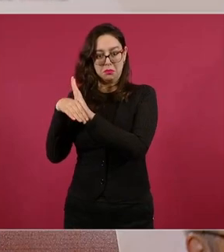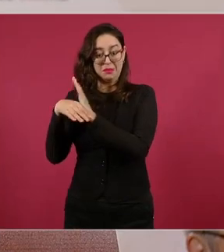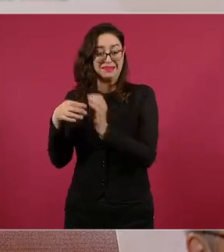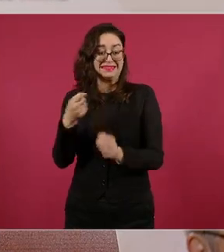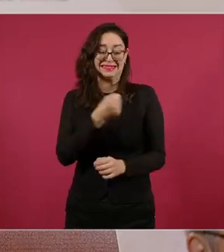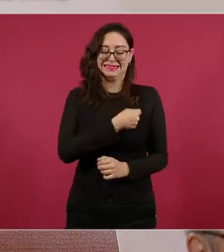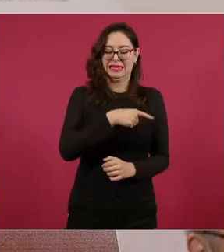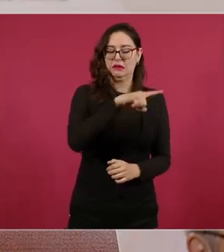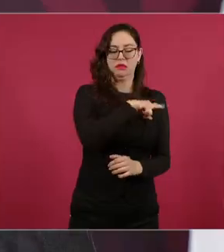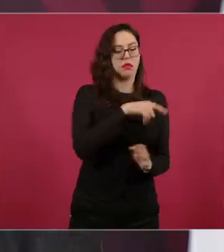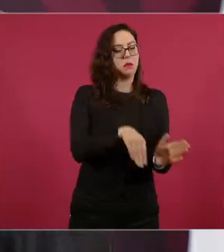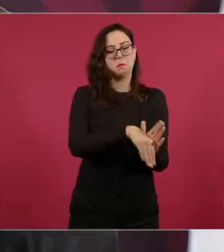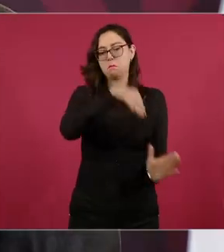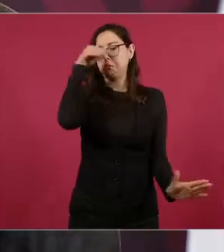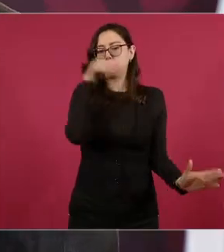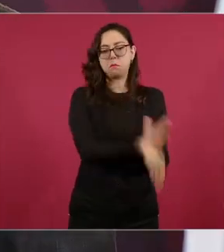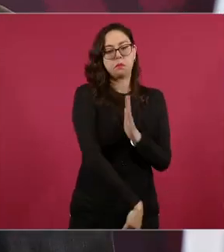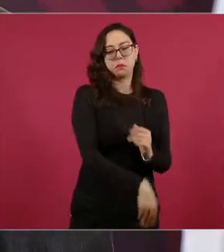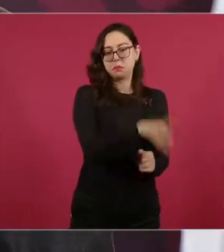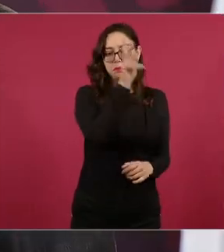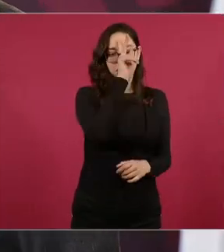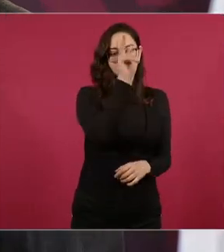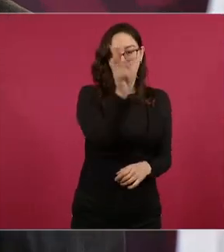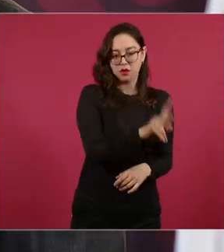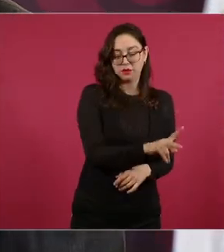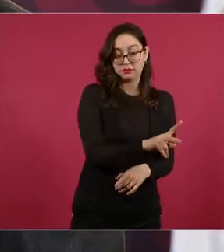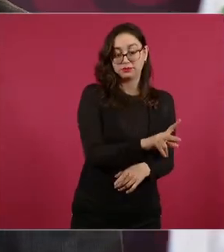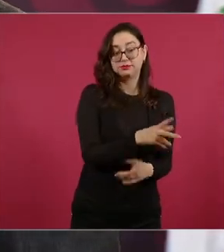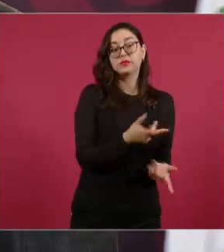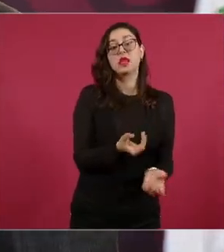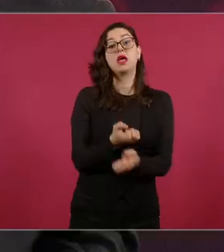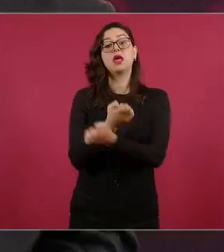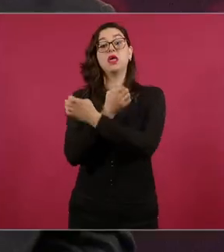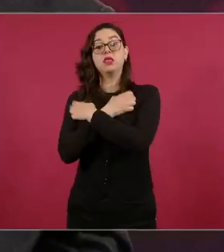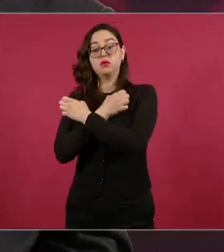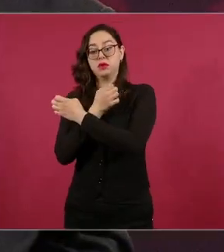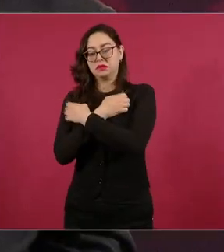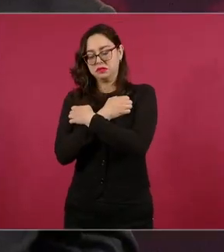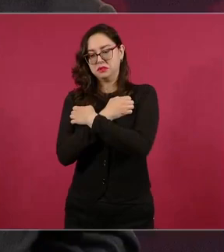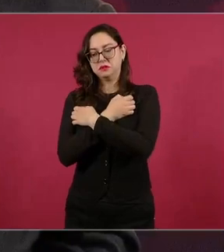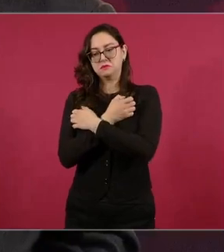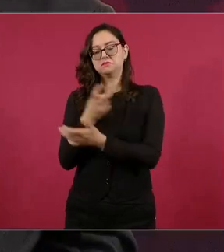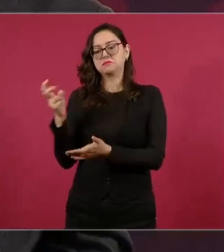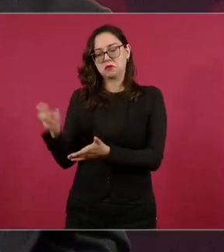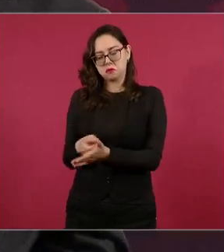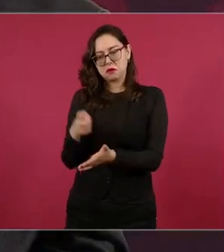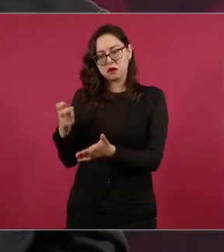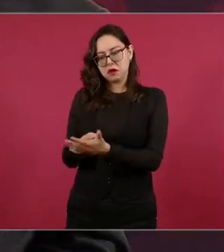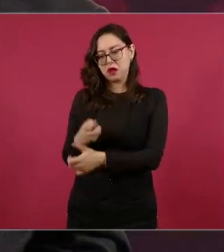En el caso de la educación pública nos costó menos echar a andar